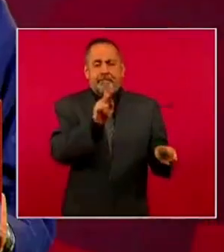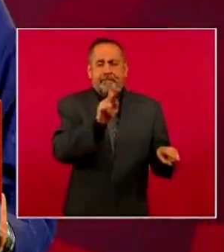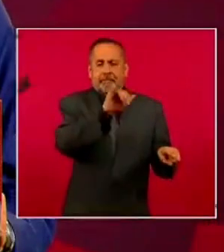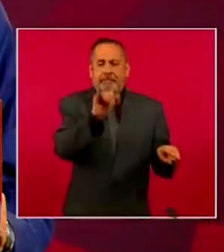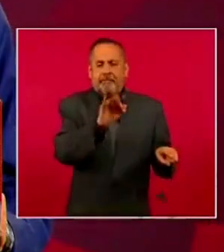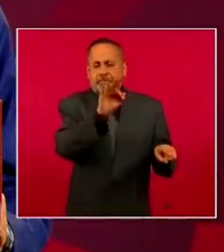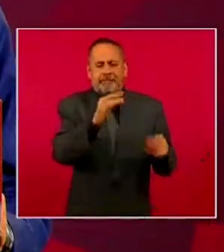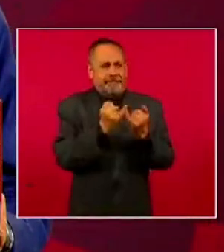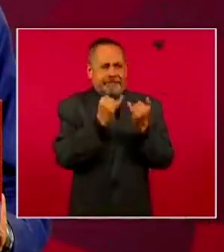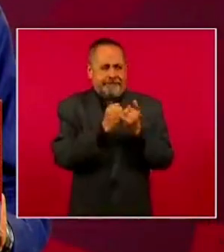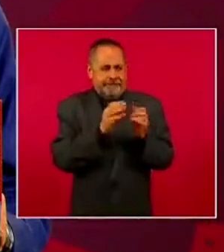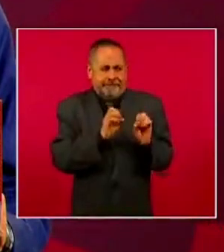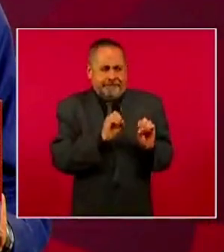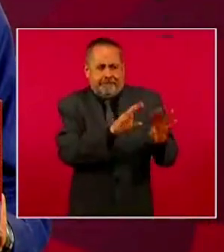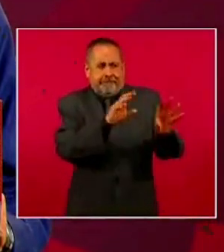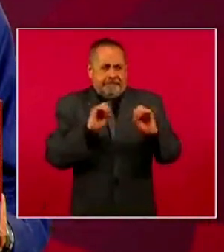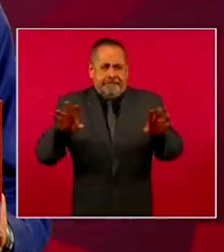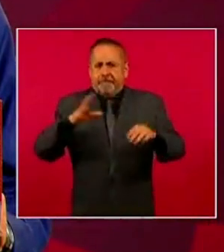Judicial.